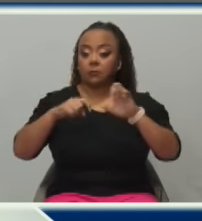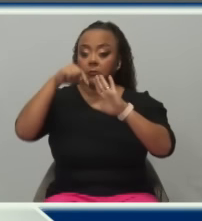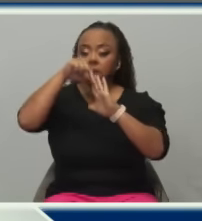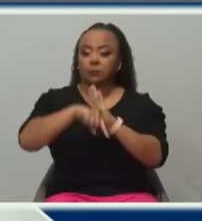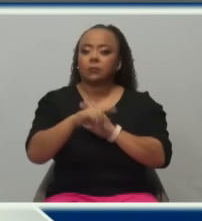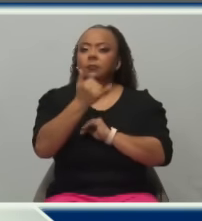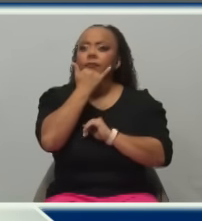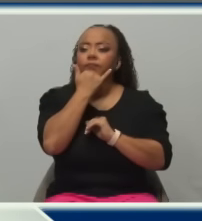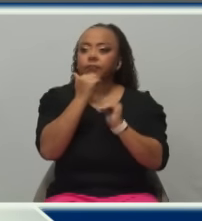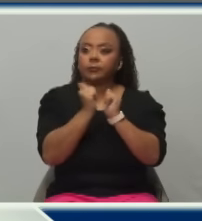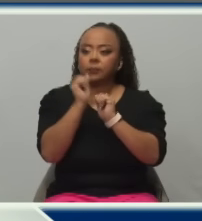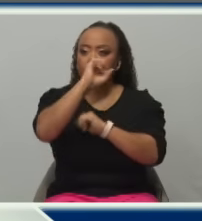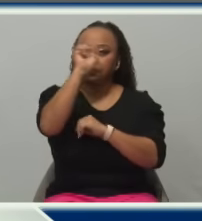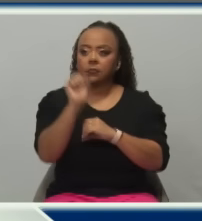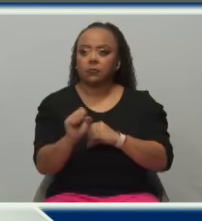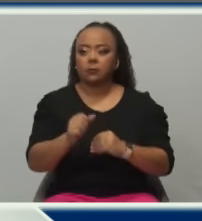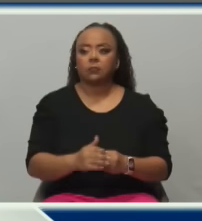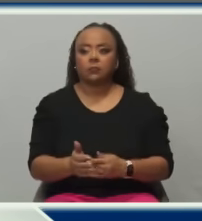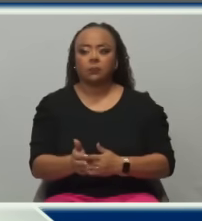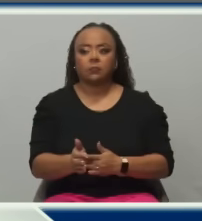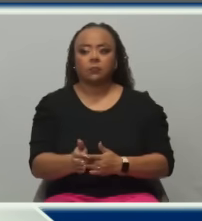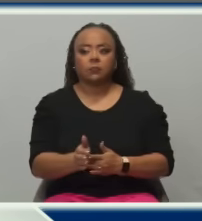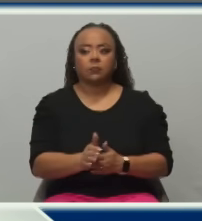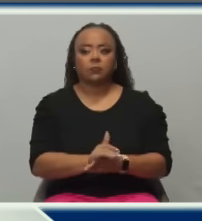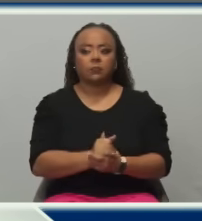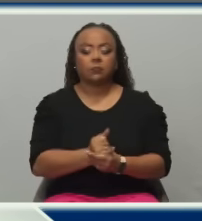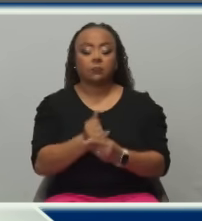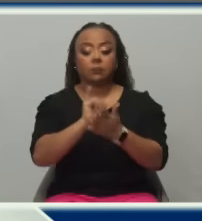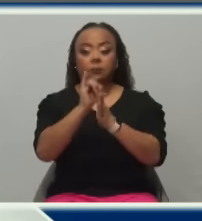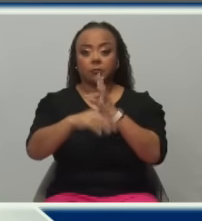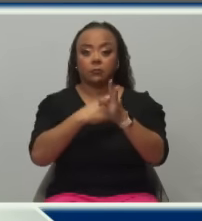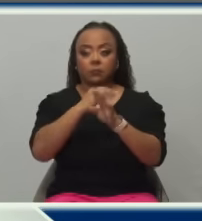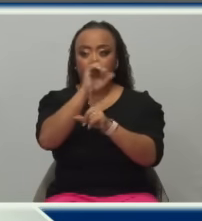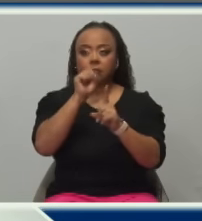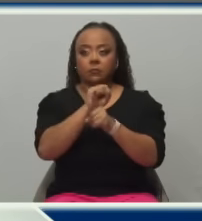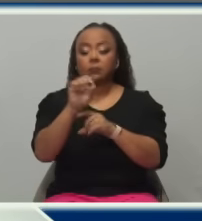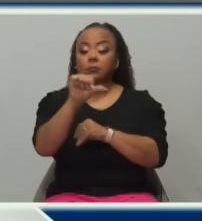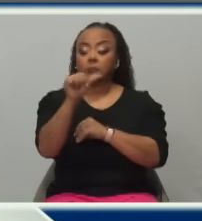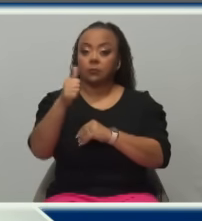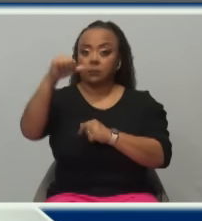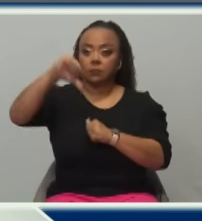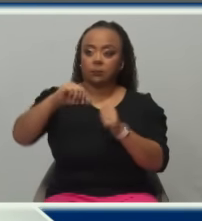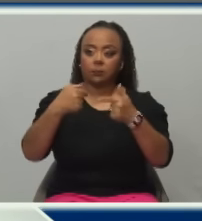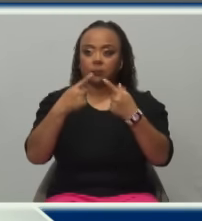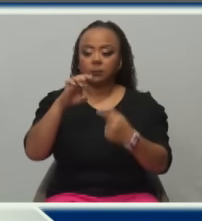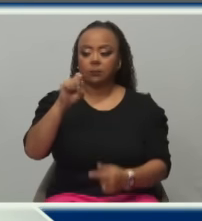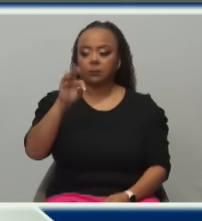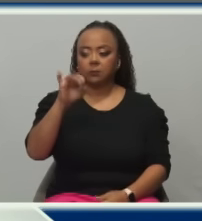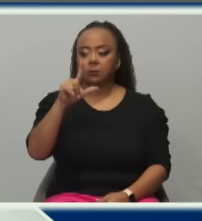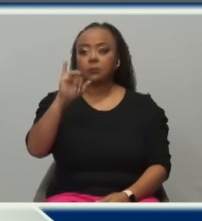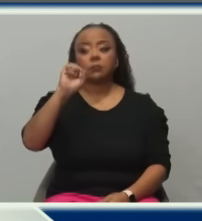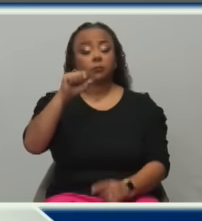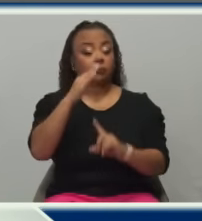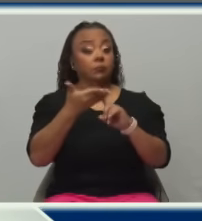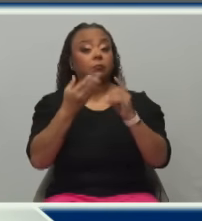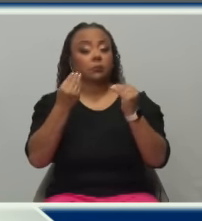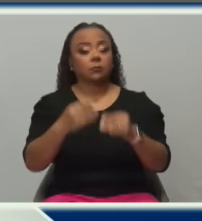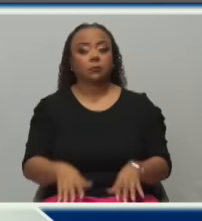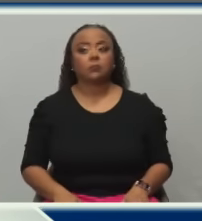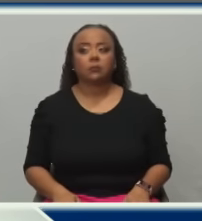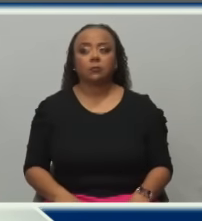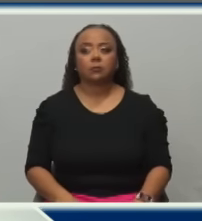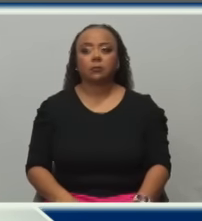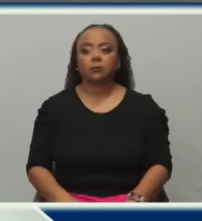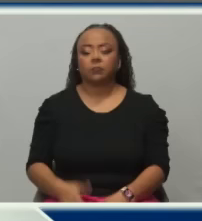de qué es lo que está pasando con el sapriza en en este tipo de situaciones otra derrota contra Estelí que sí repercute mucho Sí bueno es que